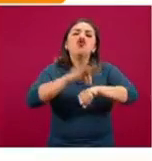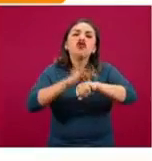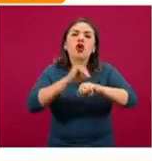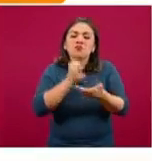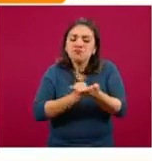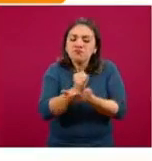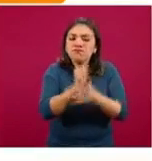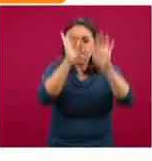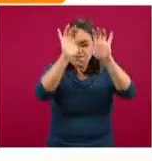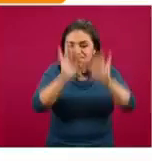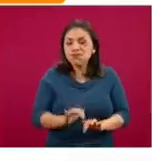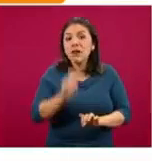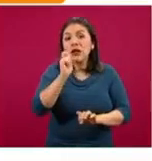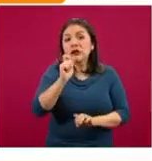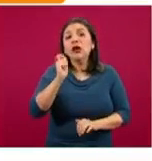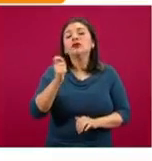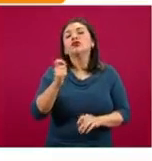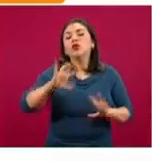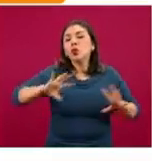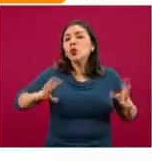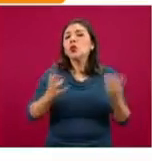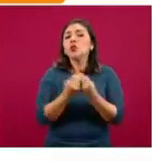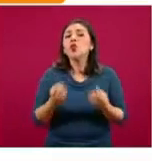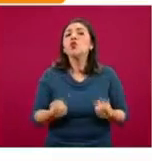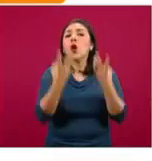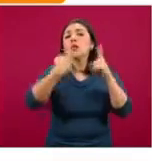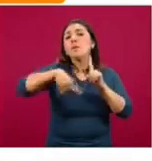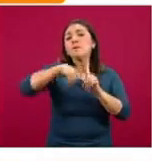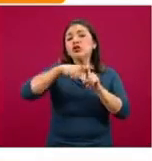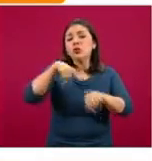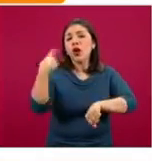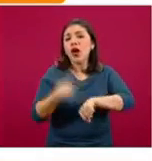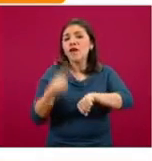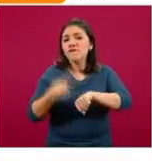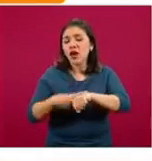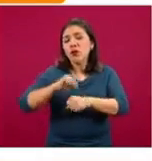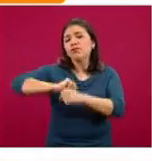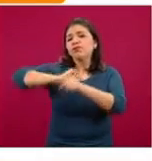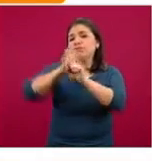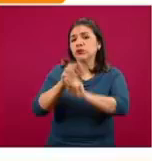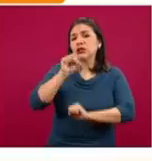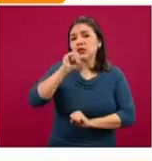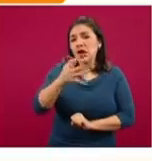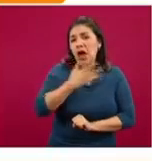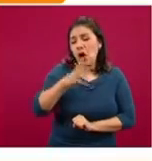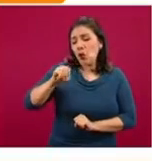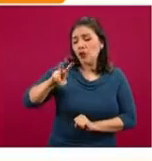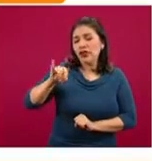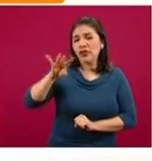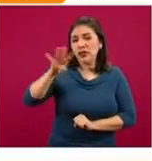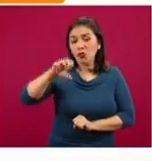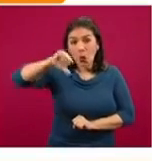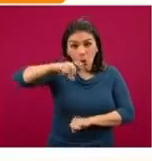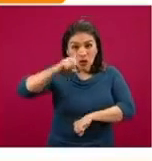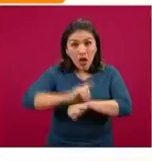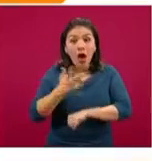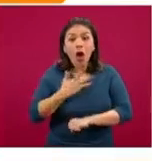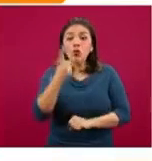clínico-epidemiológica y por lo tanto son nuestros casos acumulados confirmados de COVID-19. Para el día de